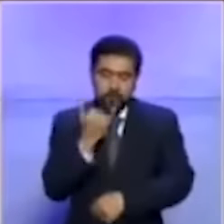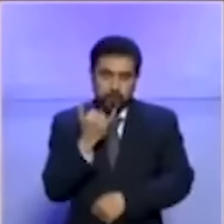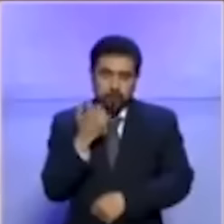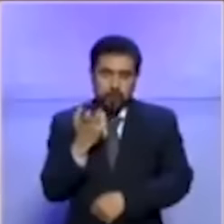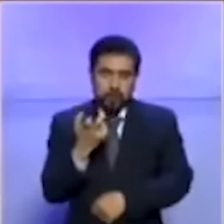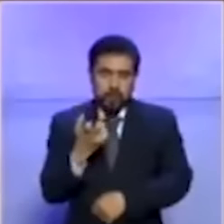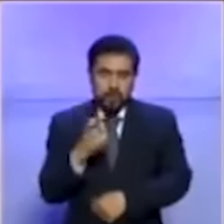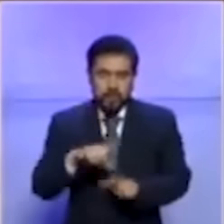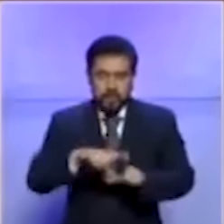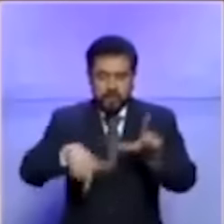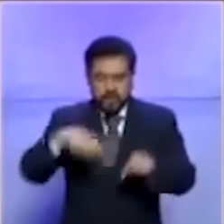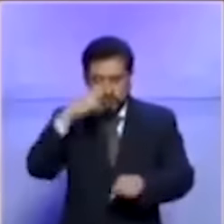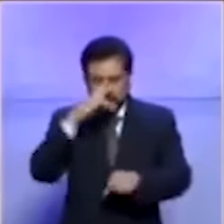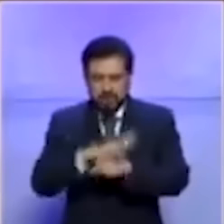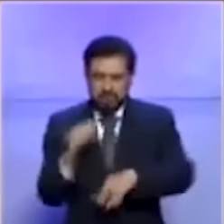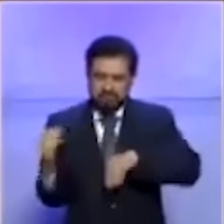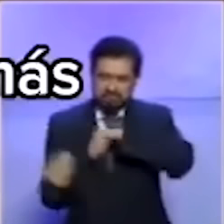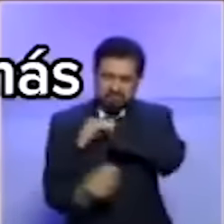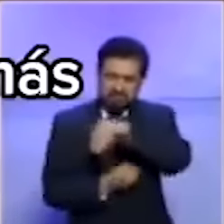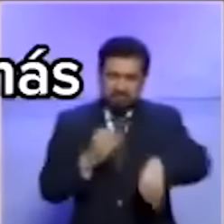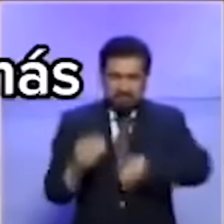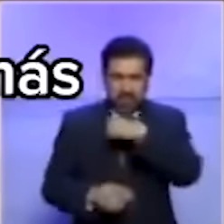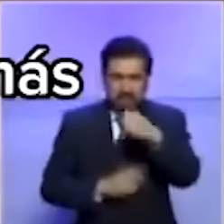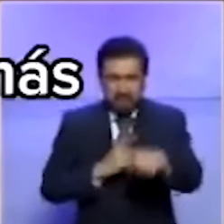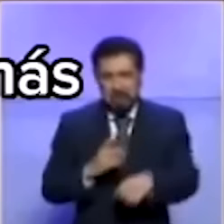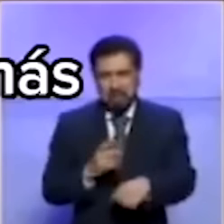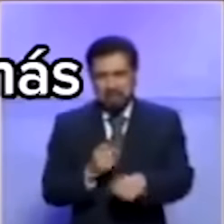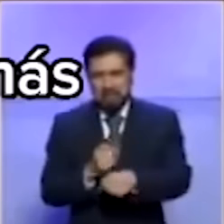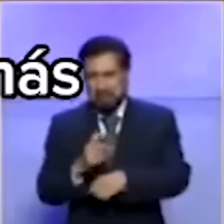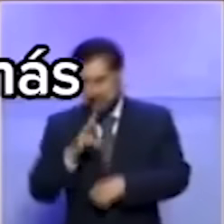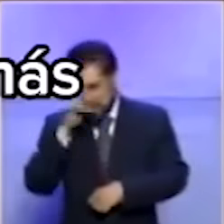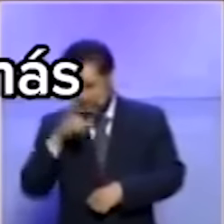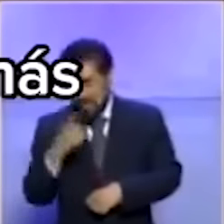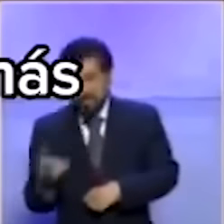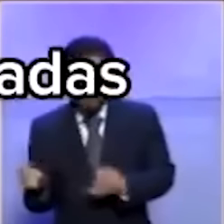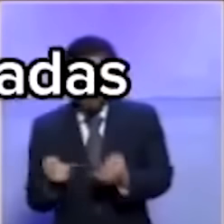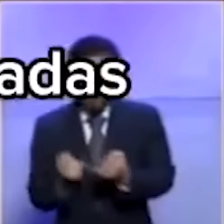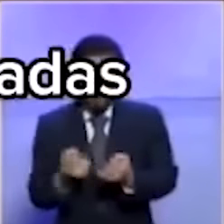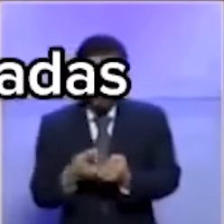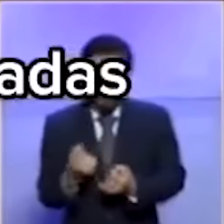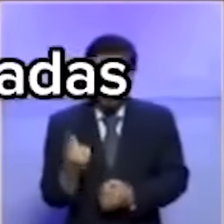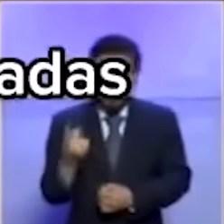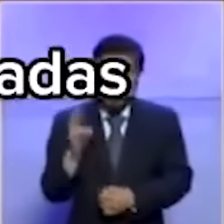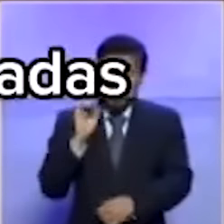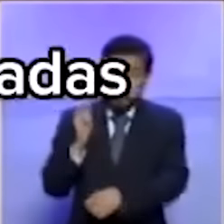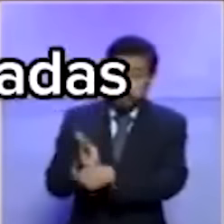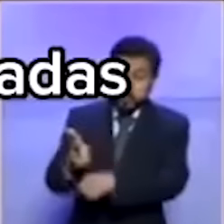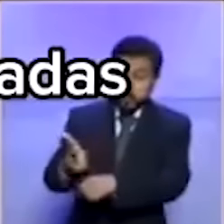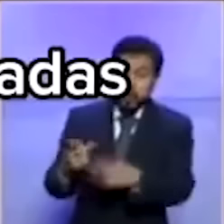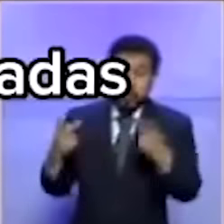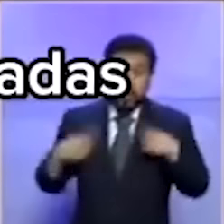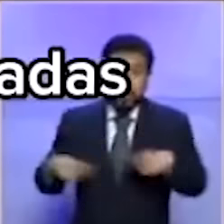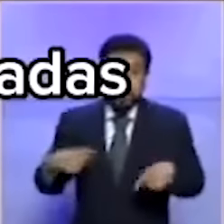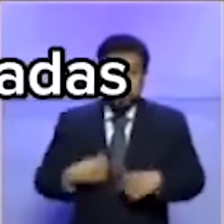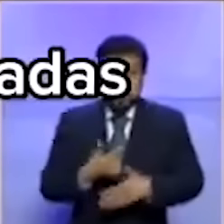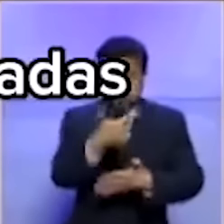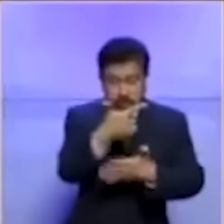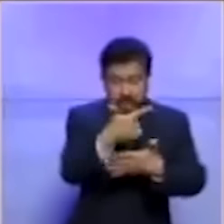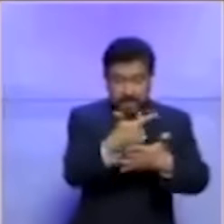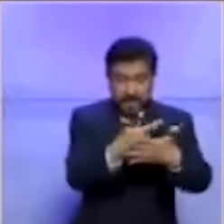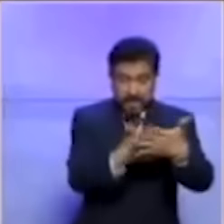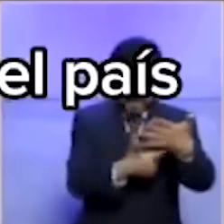violencia en el país durante meses recibimos la noticia de que una persona más se sumaba la lista de candidaturas